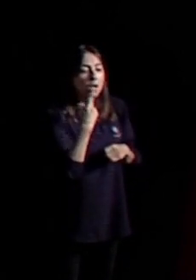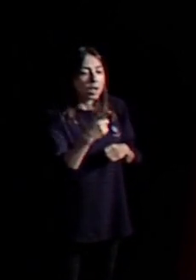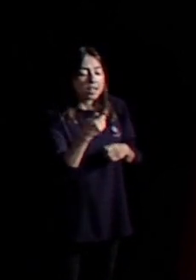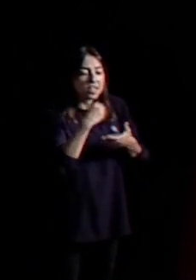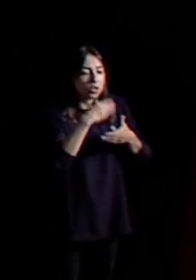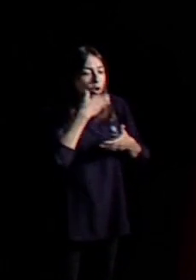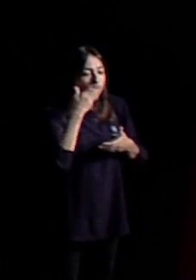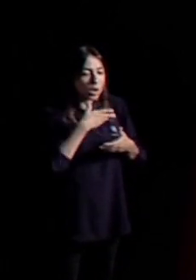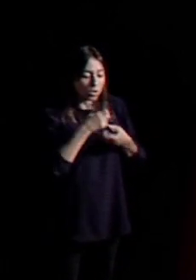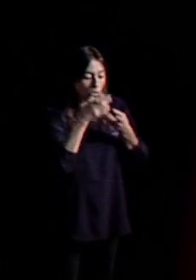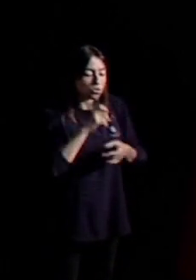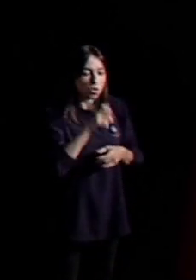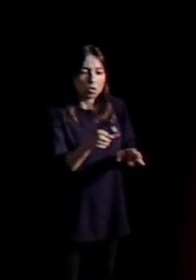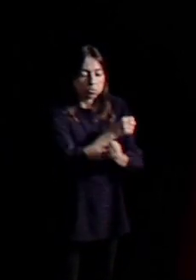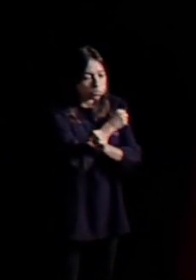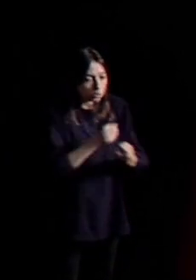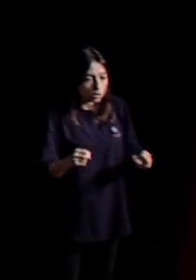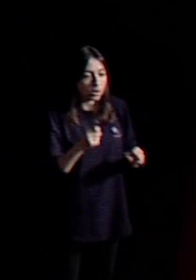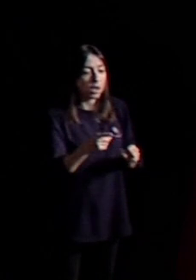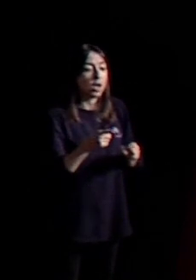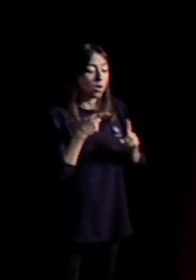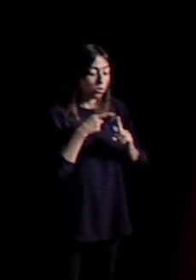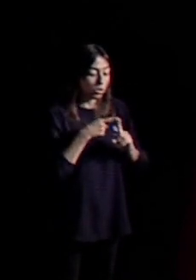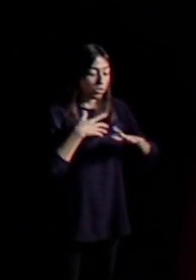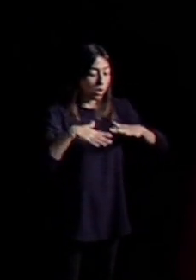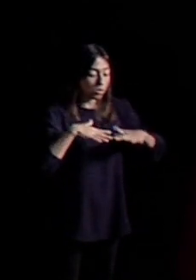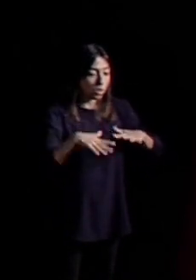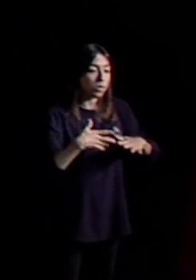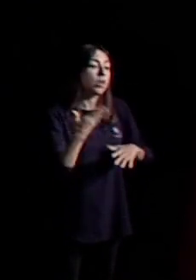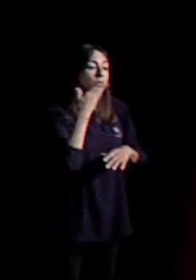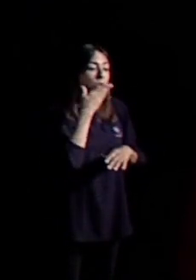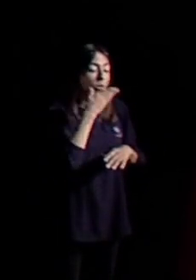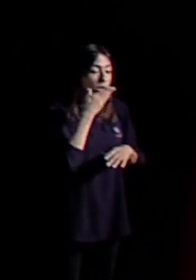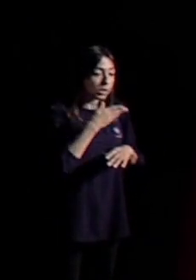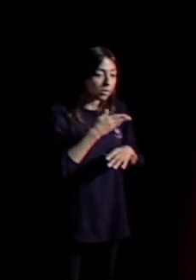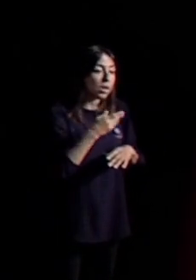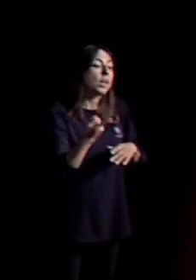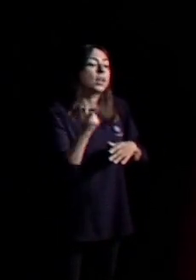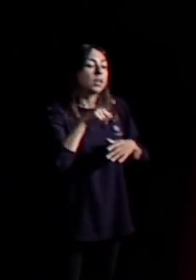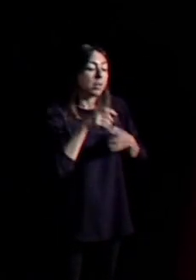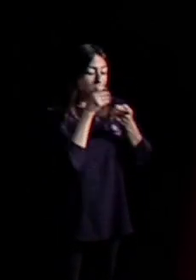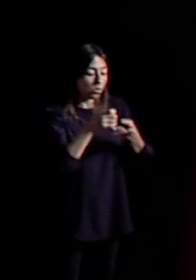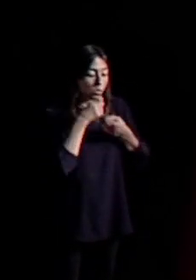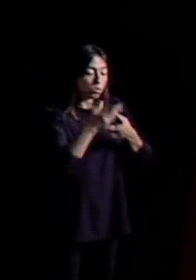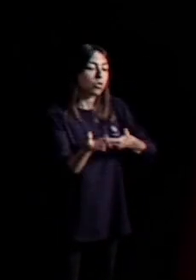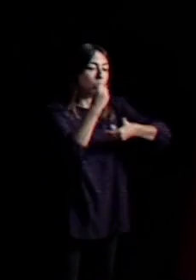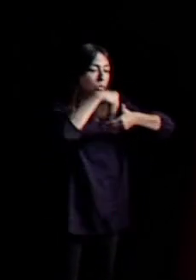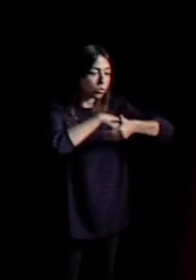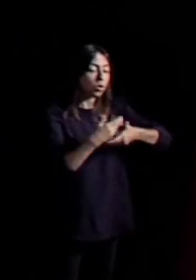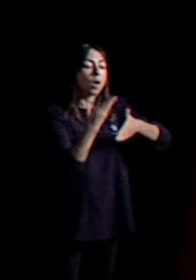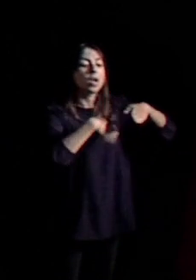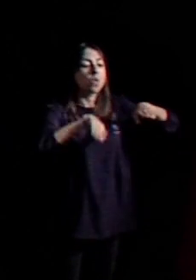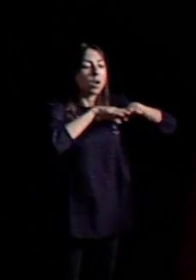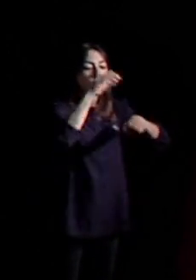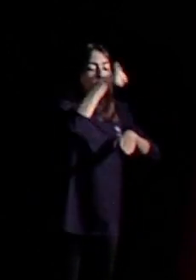colegio, a través de actuaciones educativas que se plasmen en la vida cotidiana, con discursos y narraciones de inclusión, de igualdad